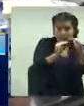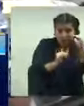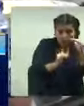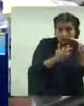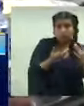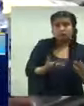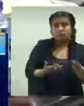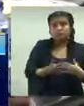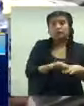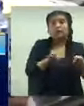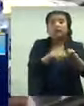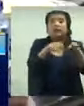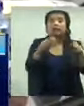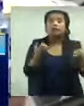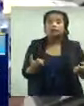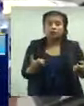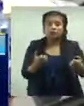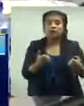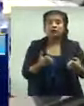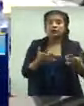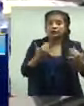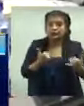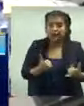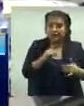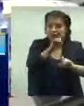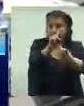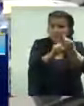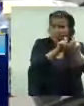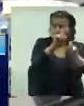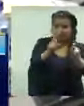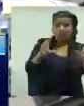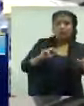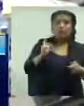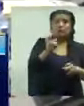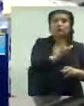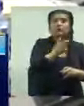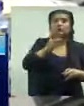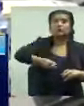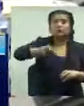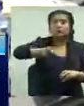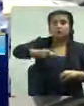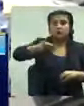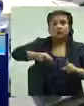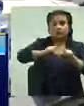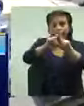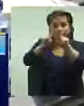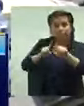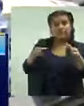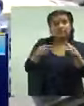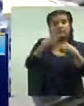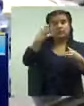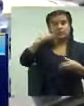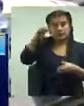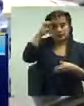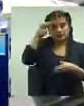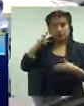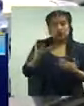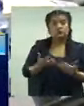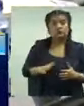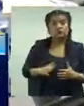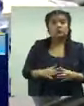2023. Entonces, parte de lo que se ha cuestionado por parte del Congreso y los diputados de diferentes bancadas y de la oposición